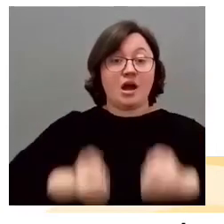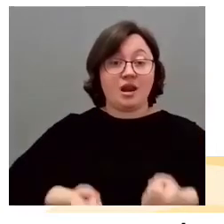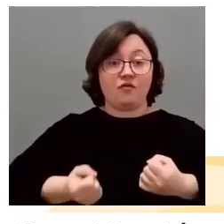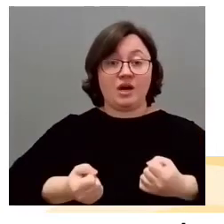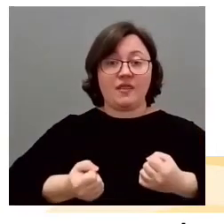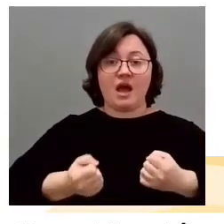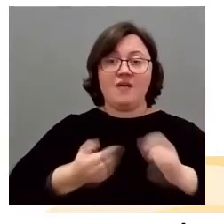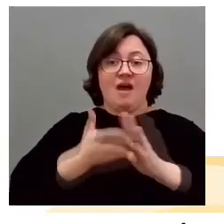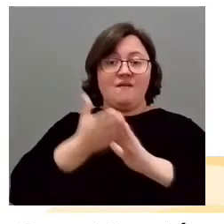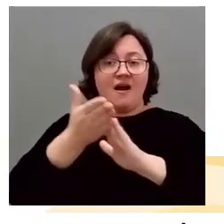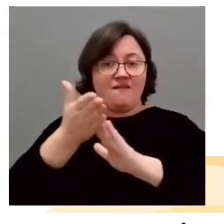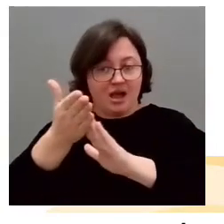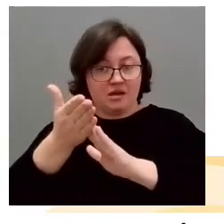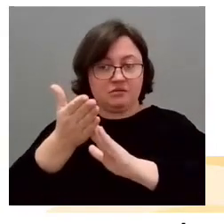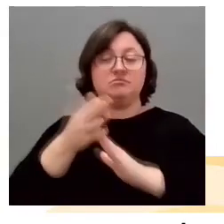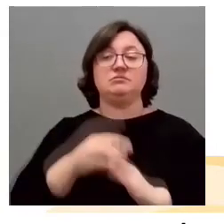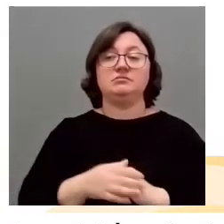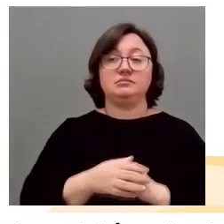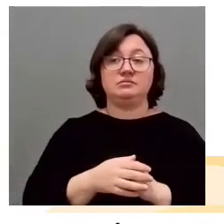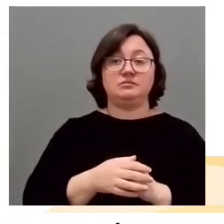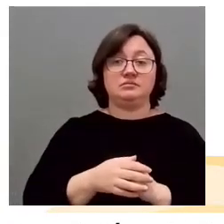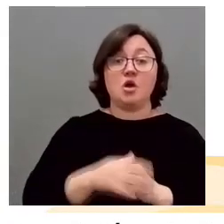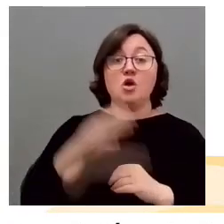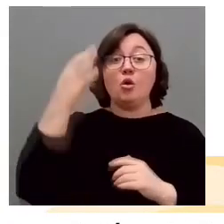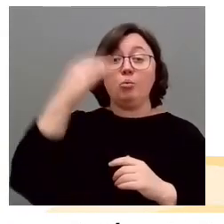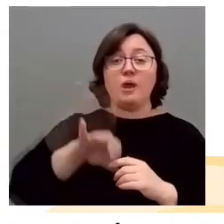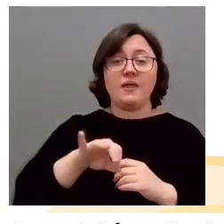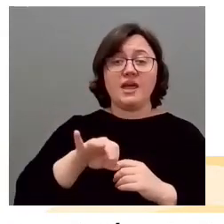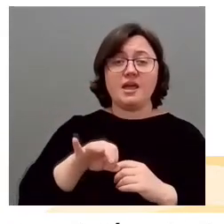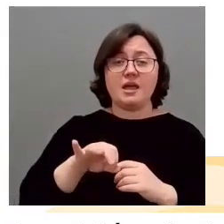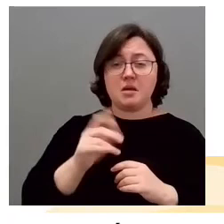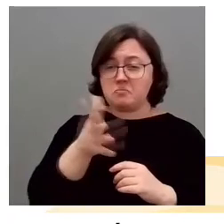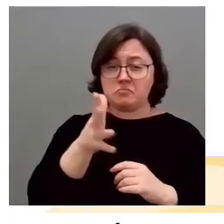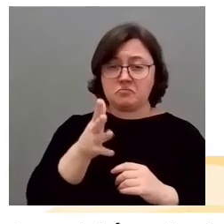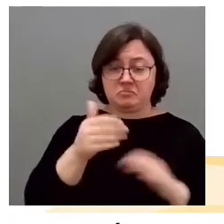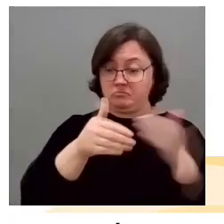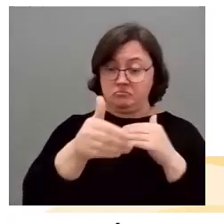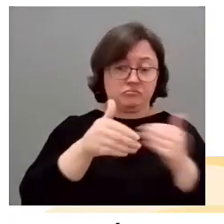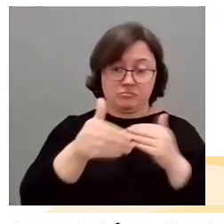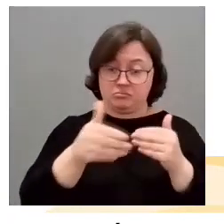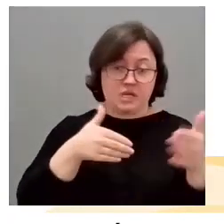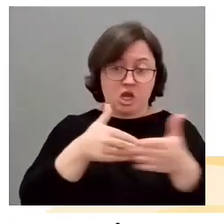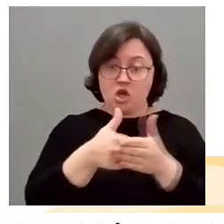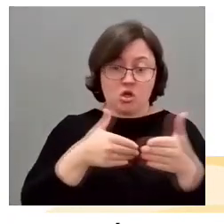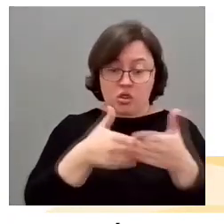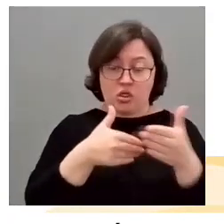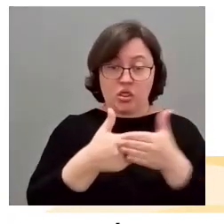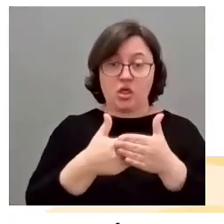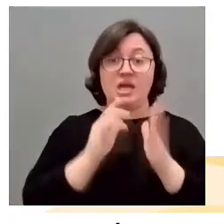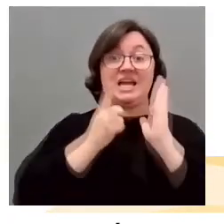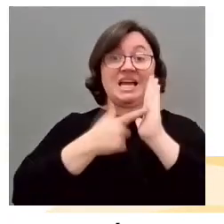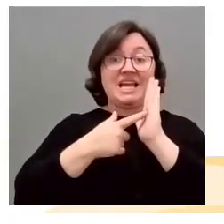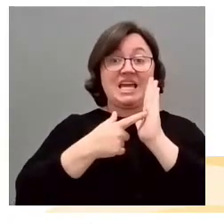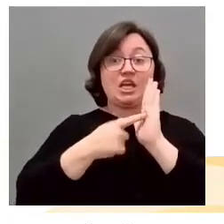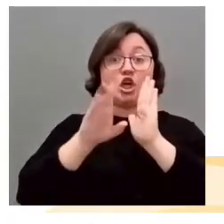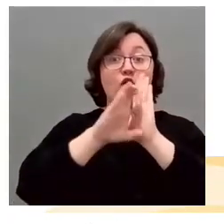tenemos encauzada y probablemente en un corto periodo de tiempo se modifique